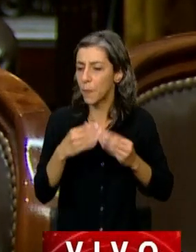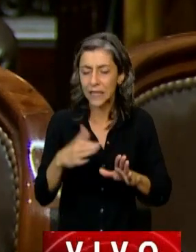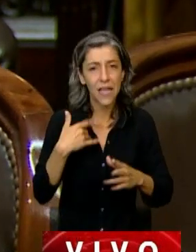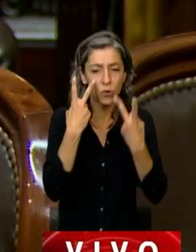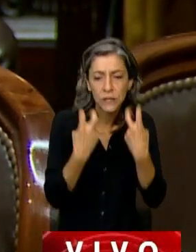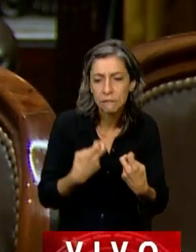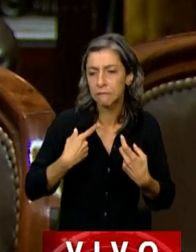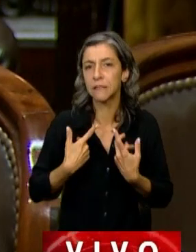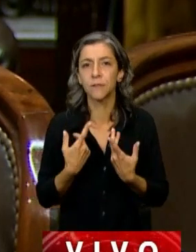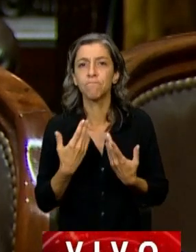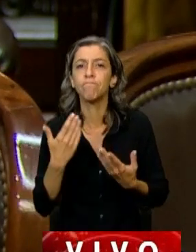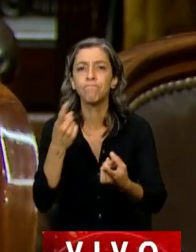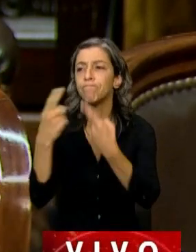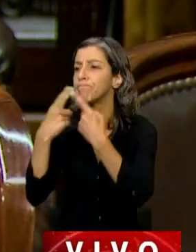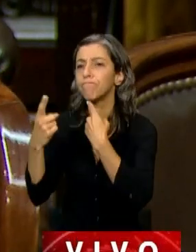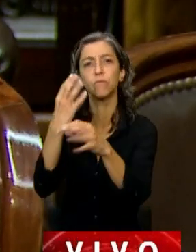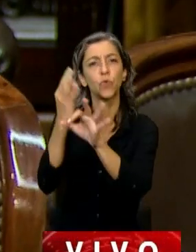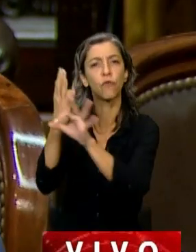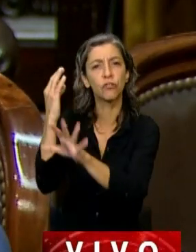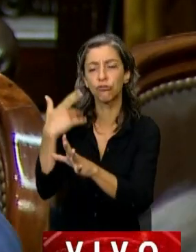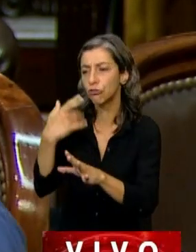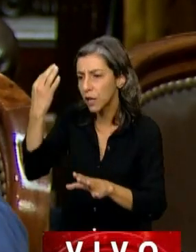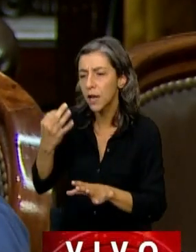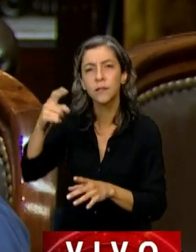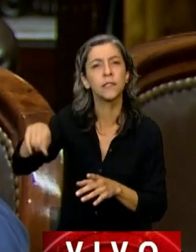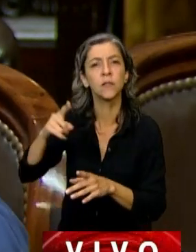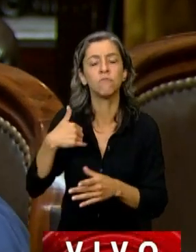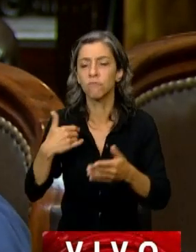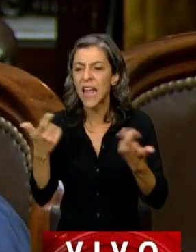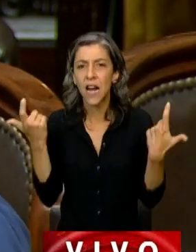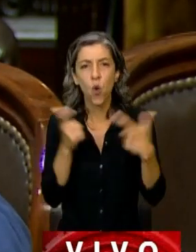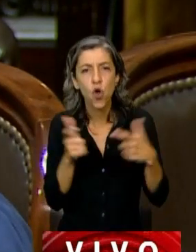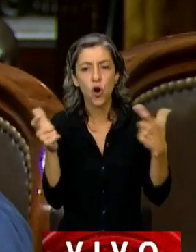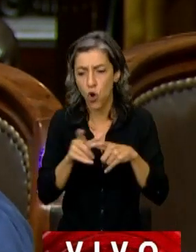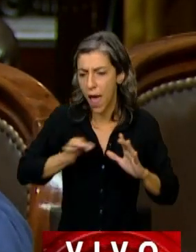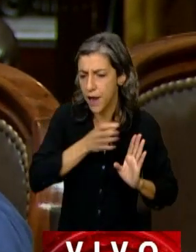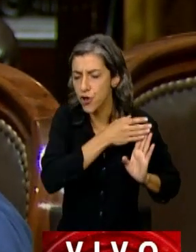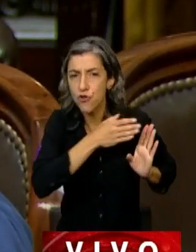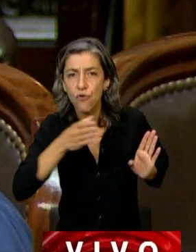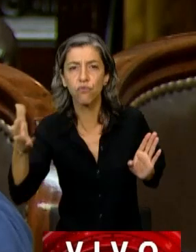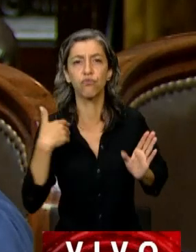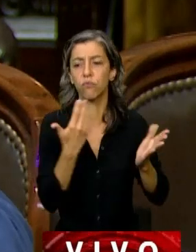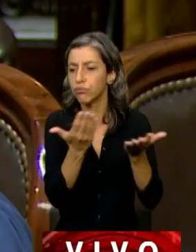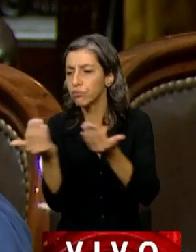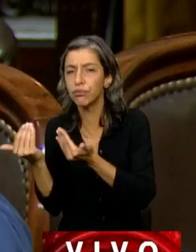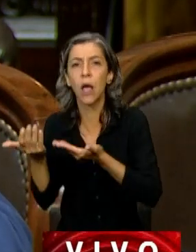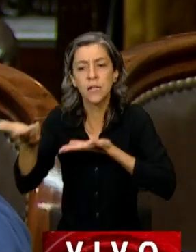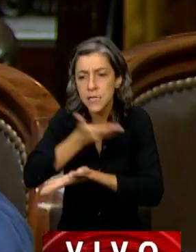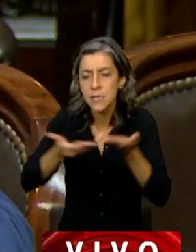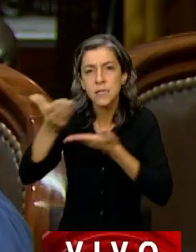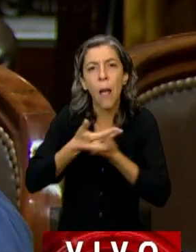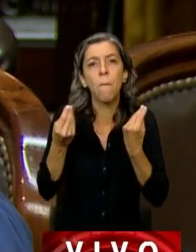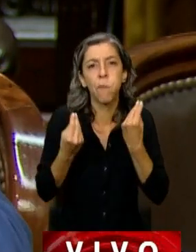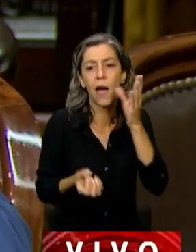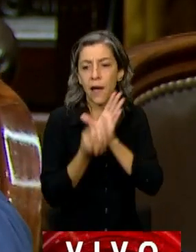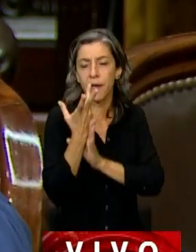conjunto y logramos durante todo este año, en distintas reuniones informativas, llegar a un proyecto de consenso que